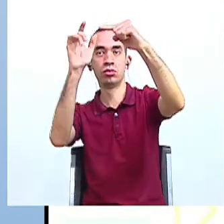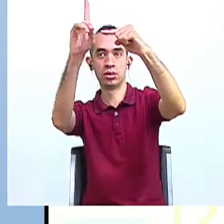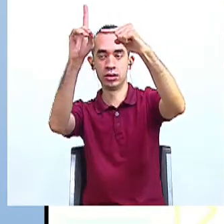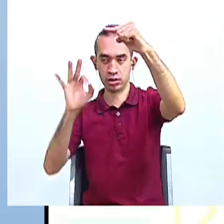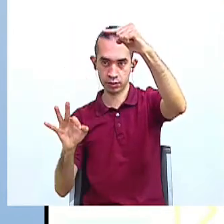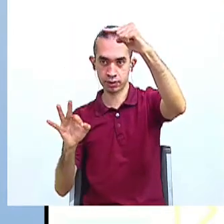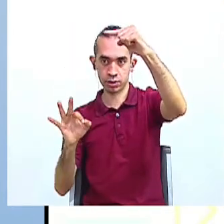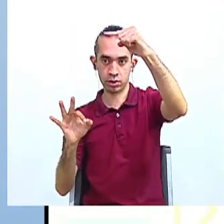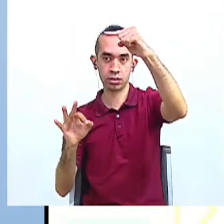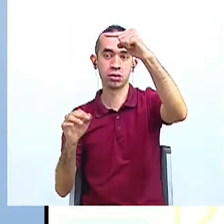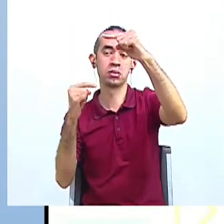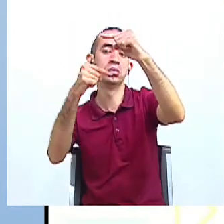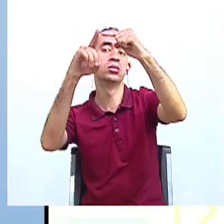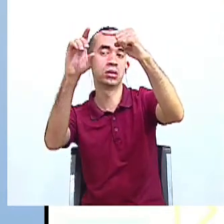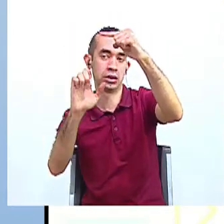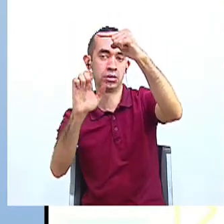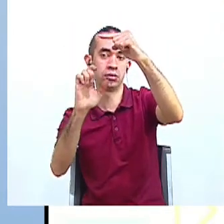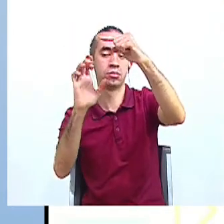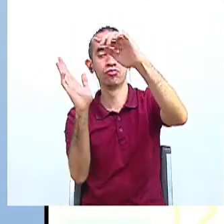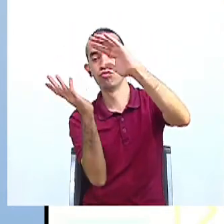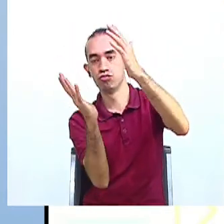DF con respecto a DE.